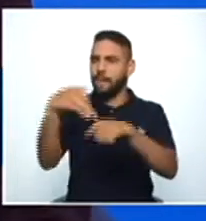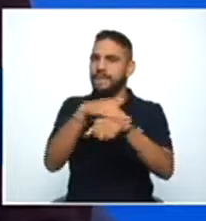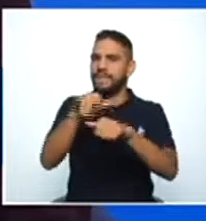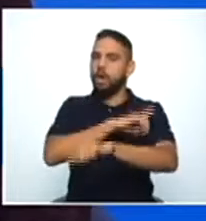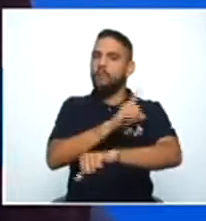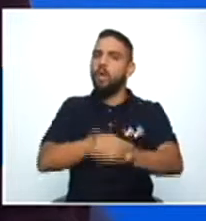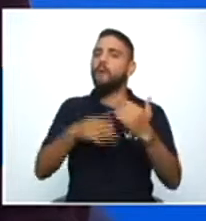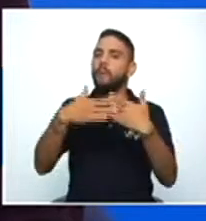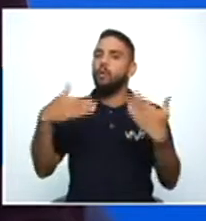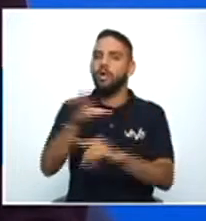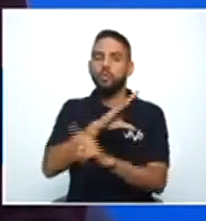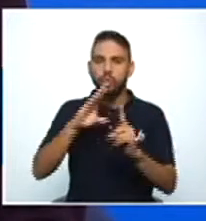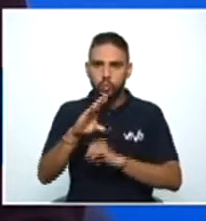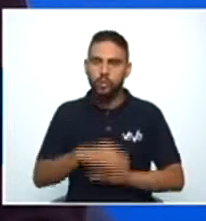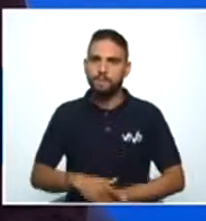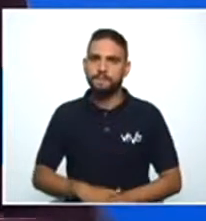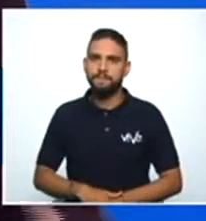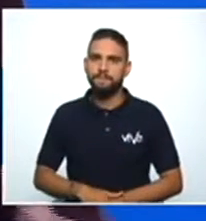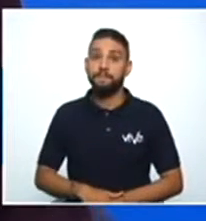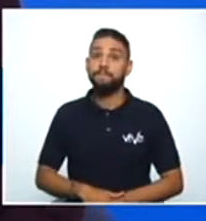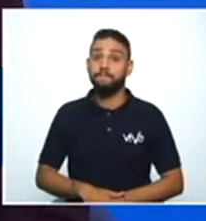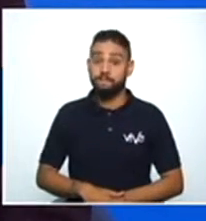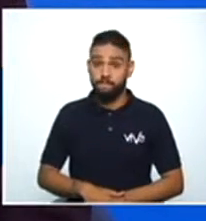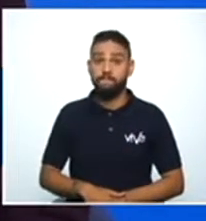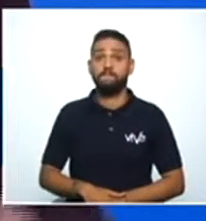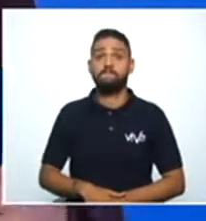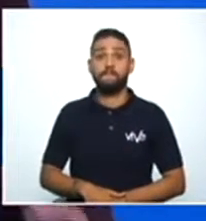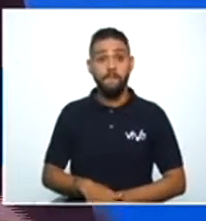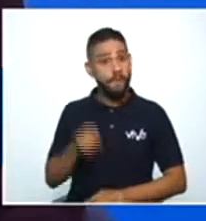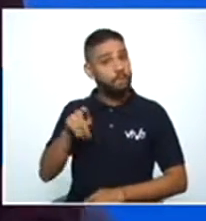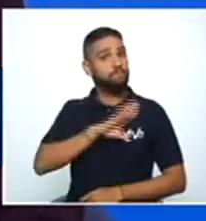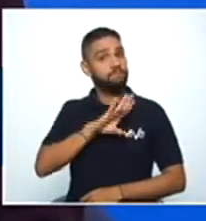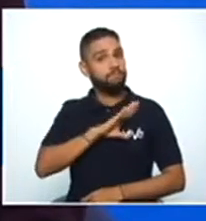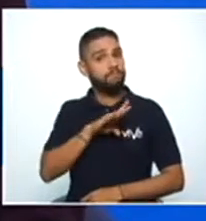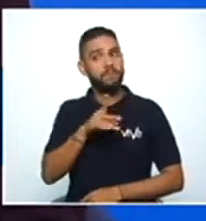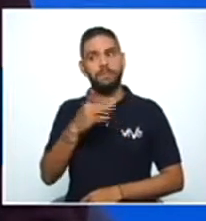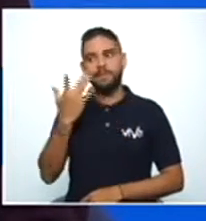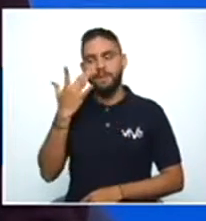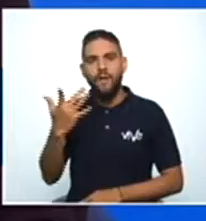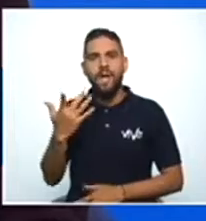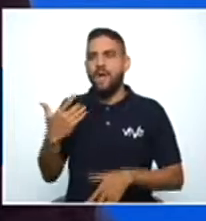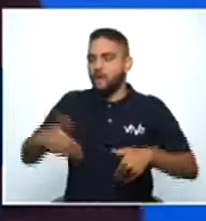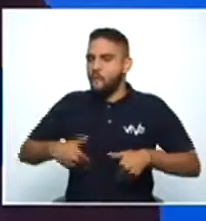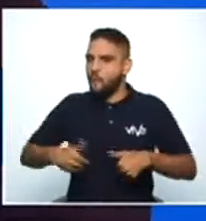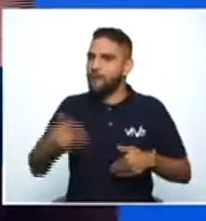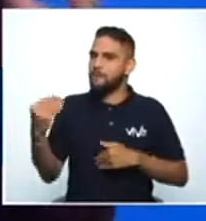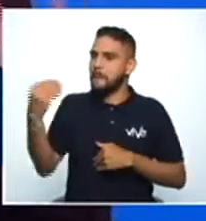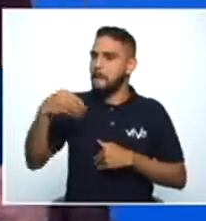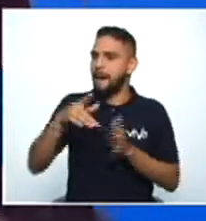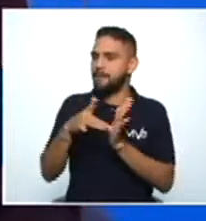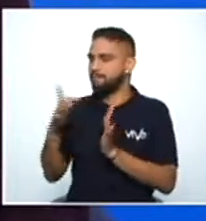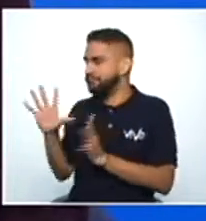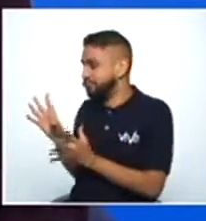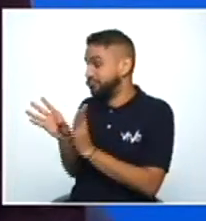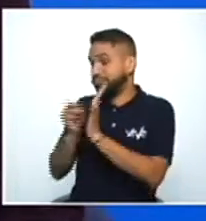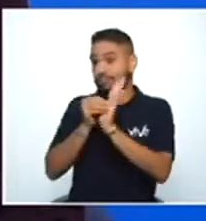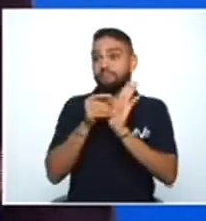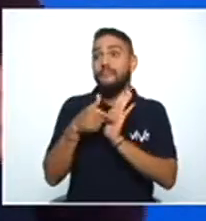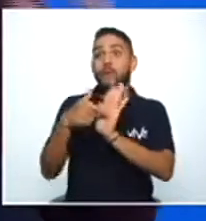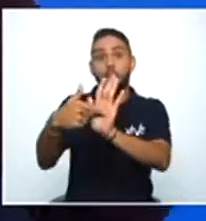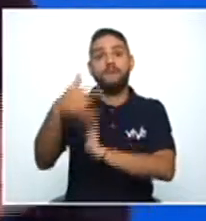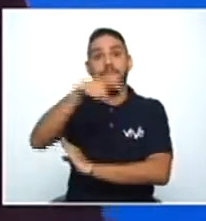poder popular para la cultura que sin duda dentro de lo que se está realizando todo este esfuerzo en aras de lograr hacer visible a todo el trabajo que realizan